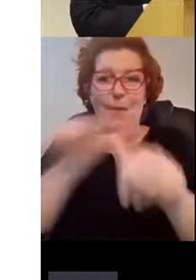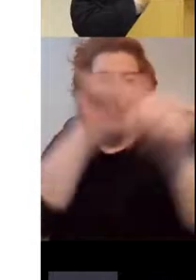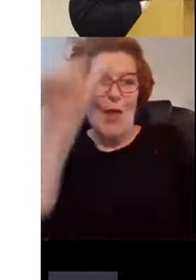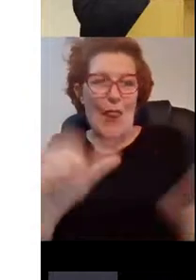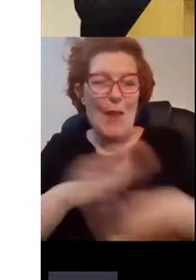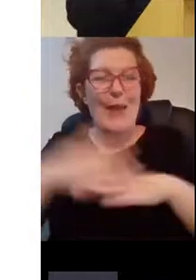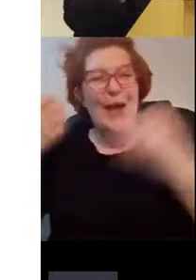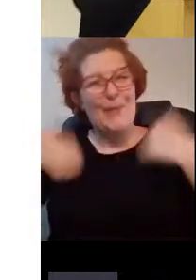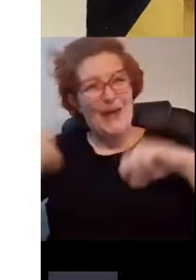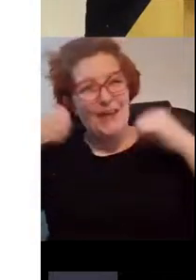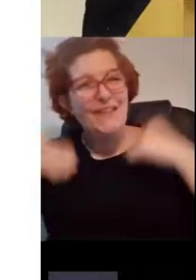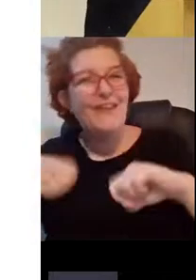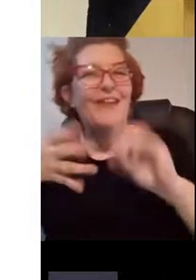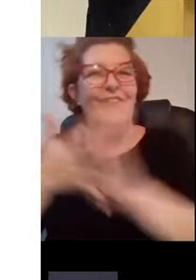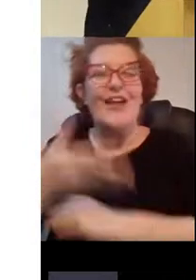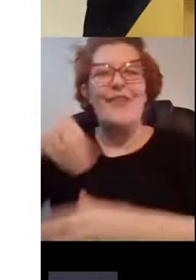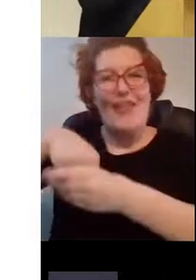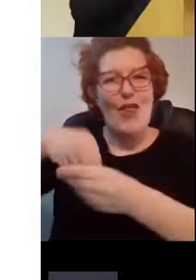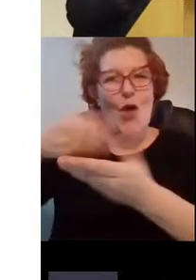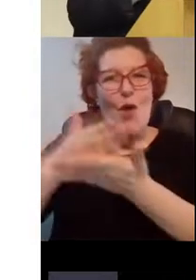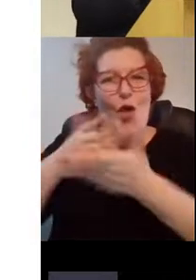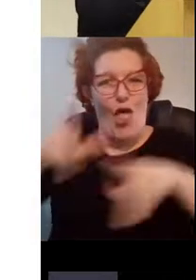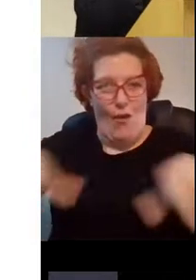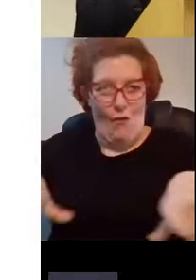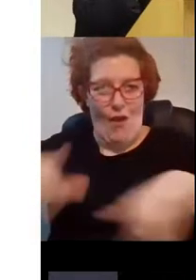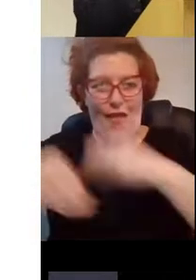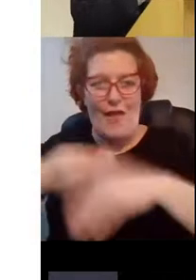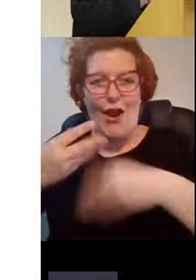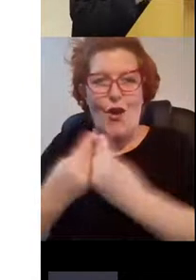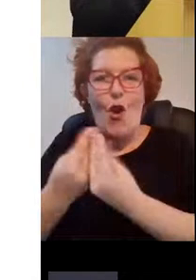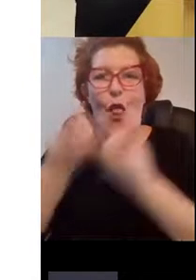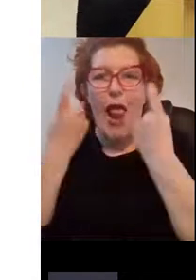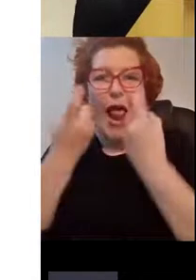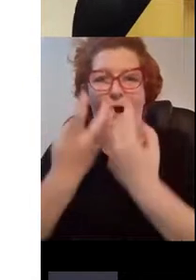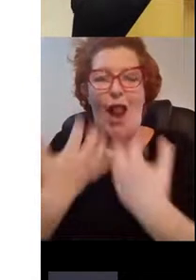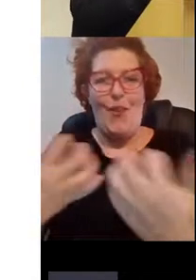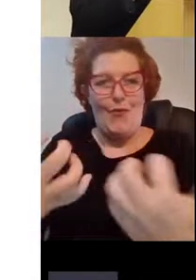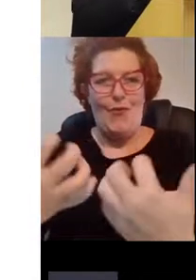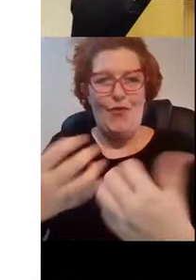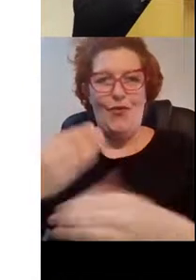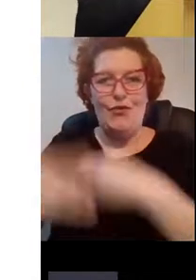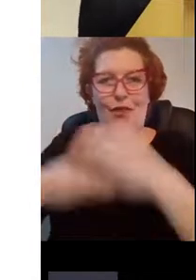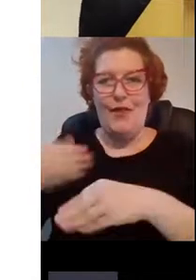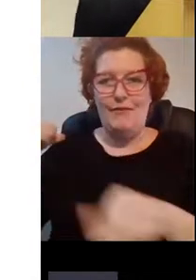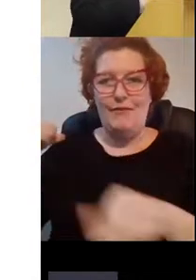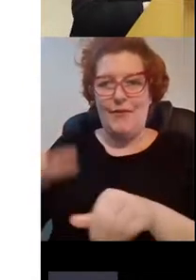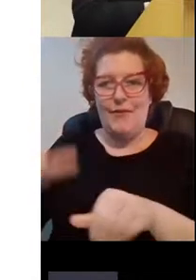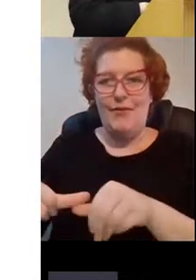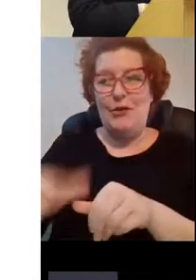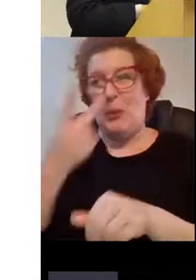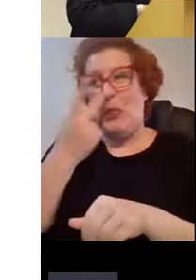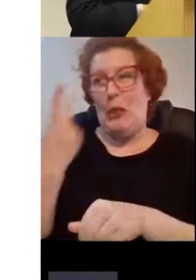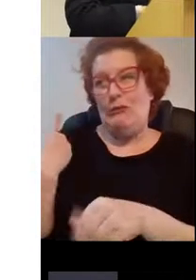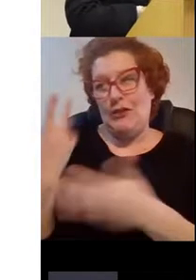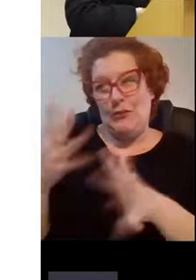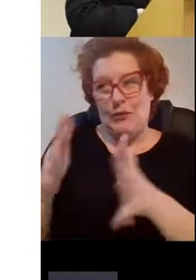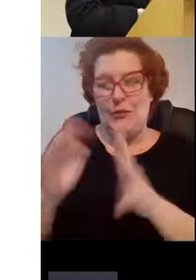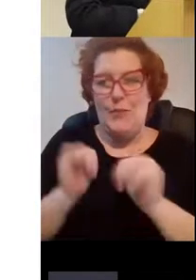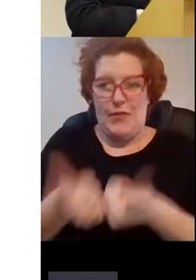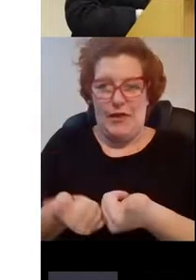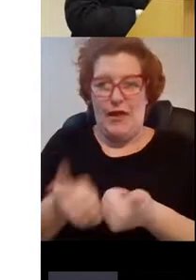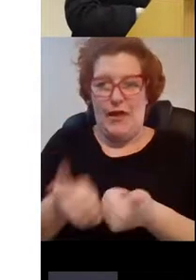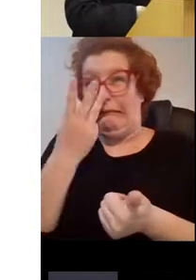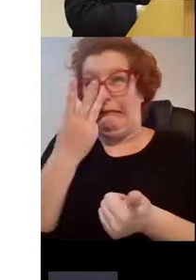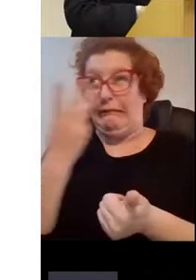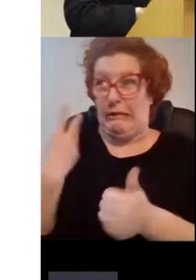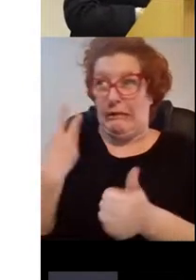práctica que se hace en el aula con los alumnos que se han ido desarrollando desde hace par de años o tres a lo